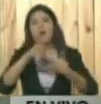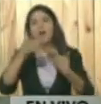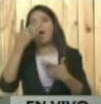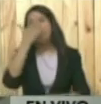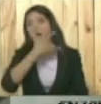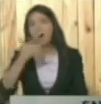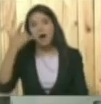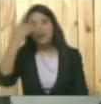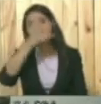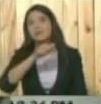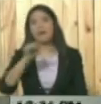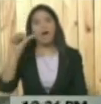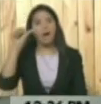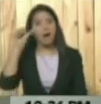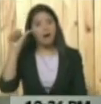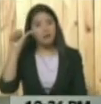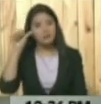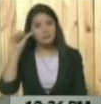África, Asia,